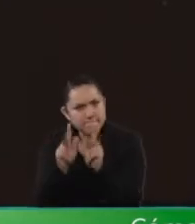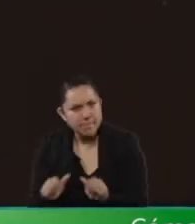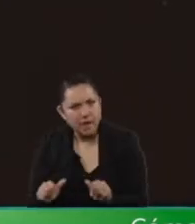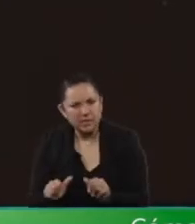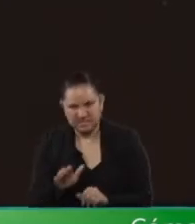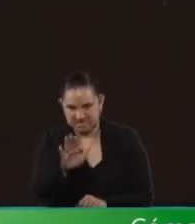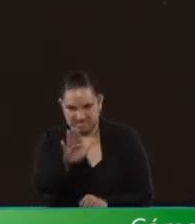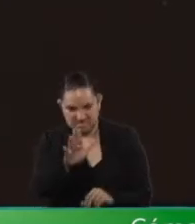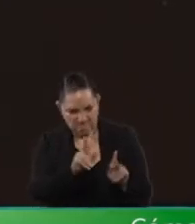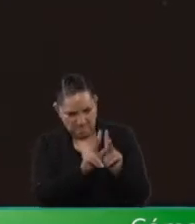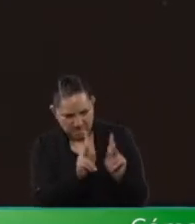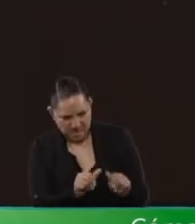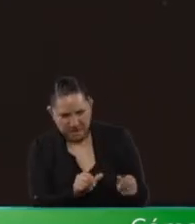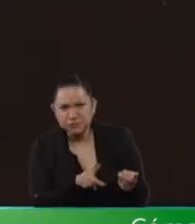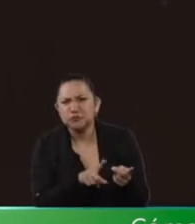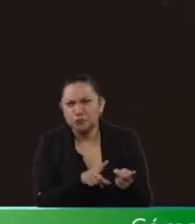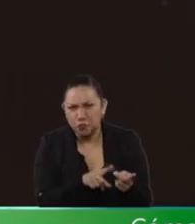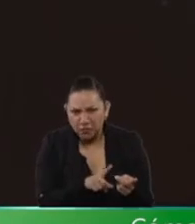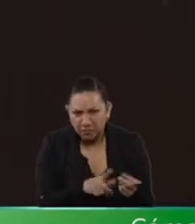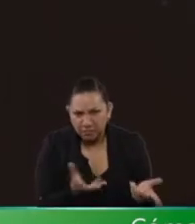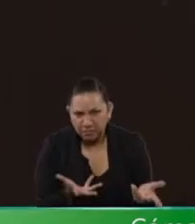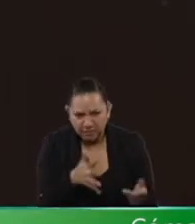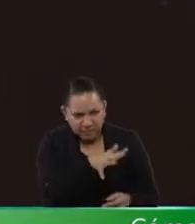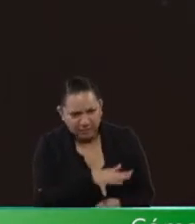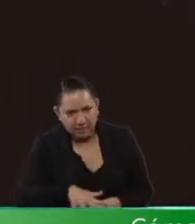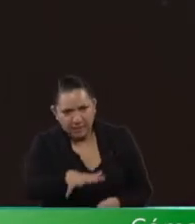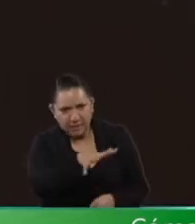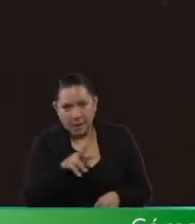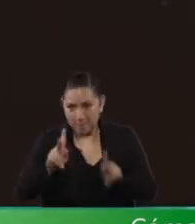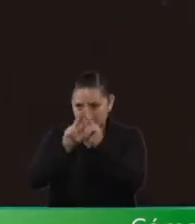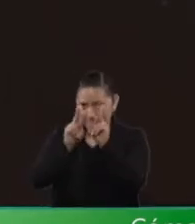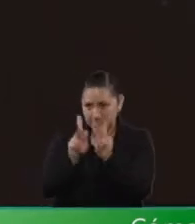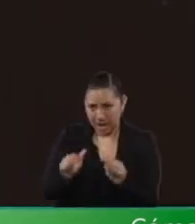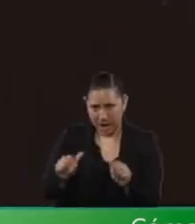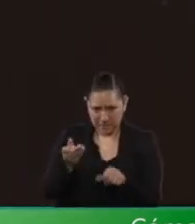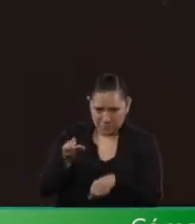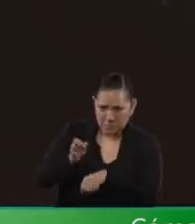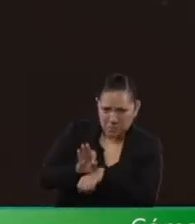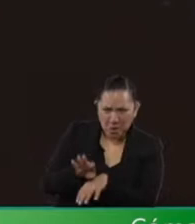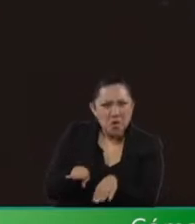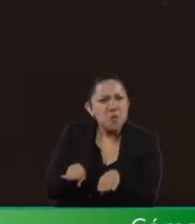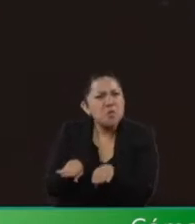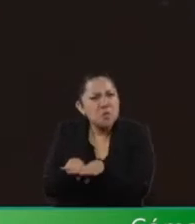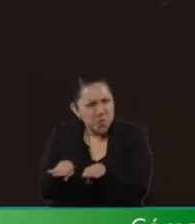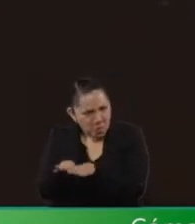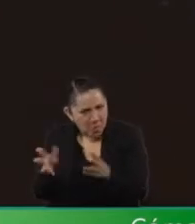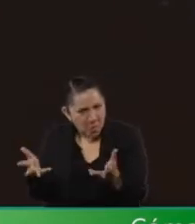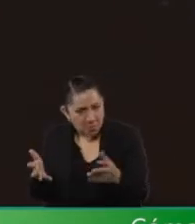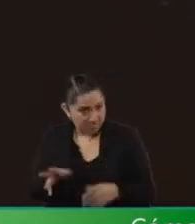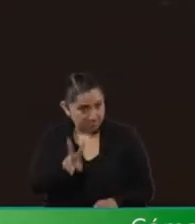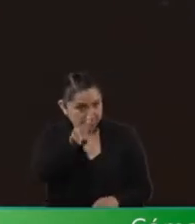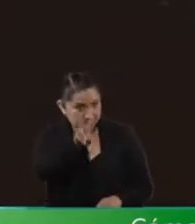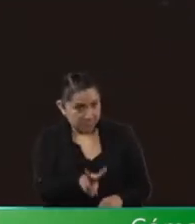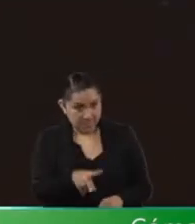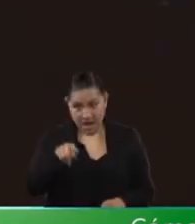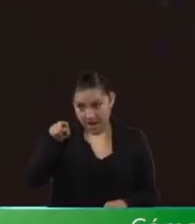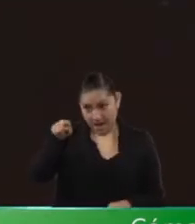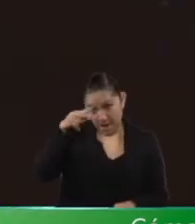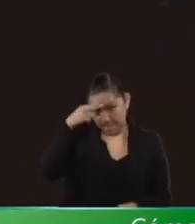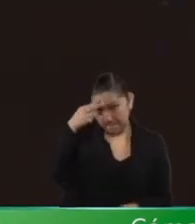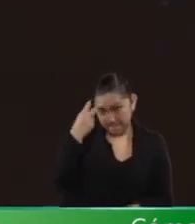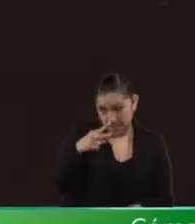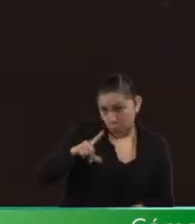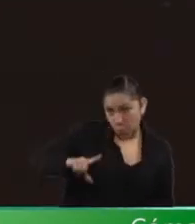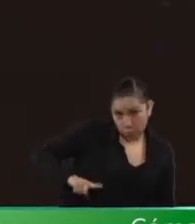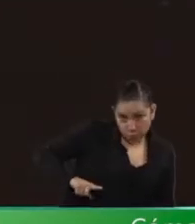cómo? Porque la verdad es que hay que decir que nuestro gobierno ha sido omiso ante el genocidio de